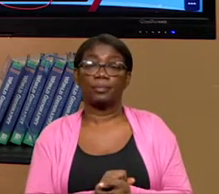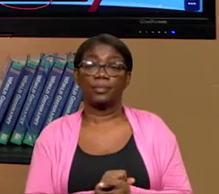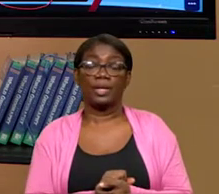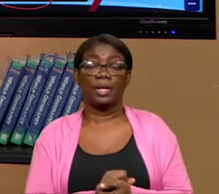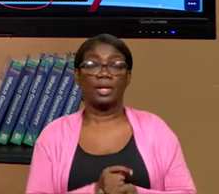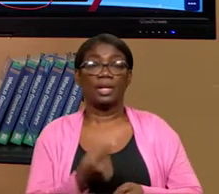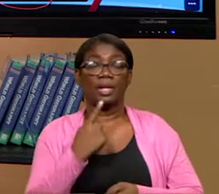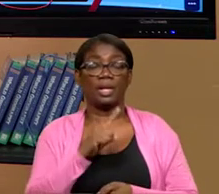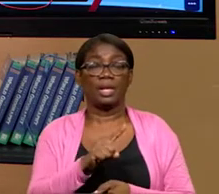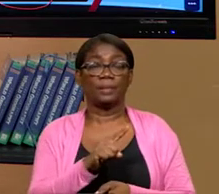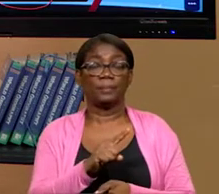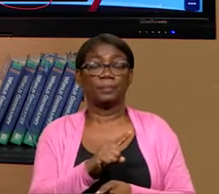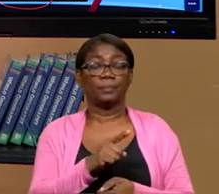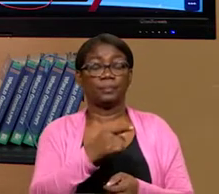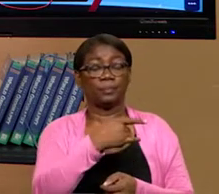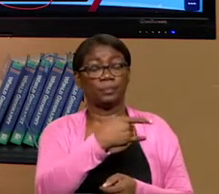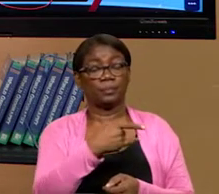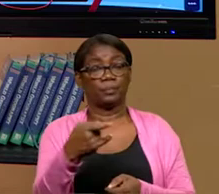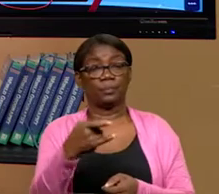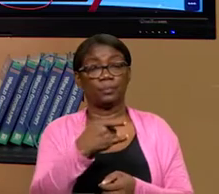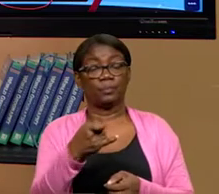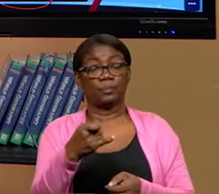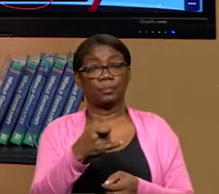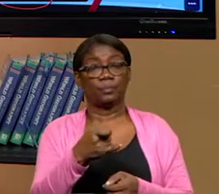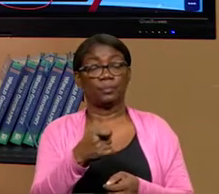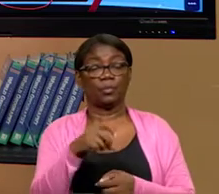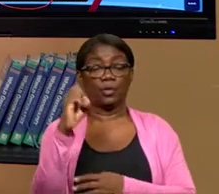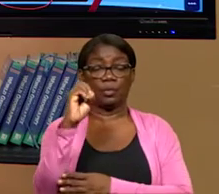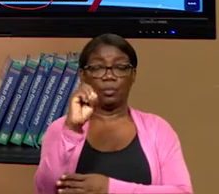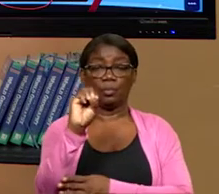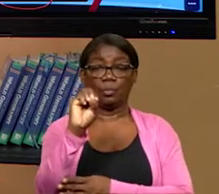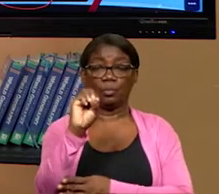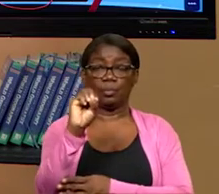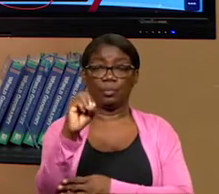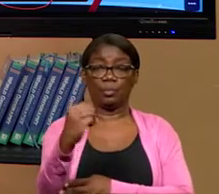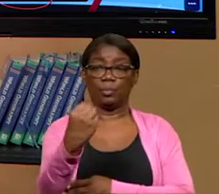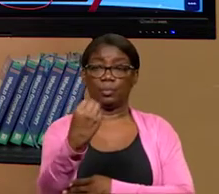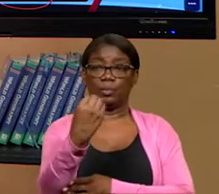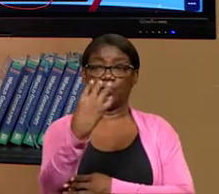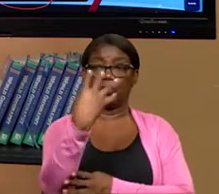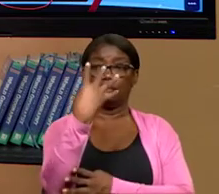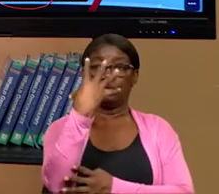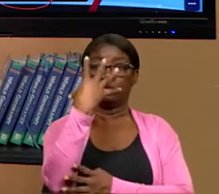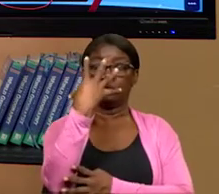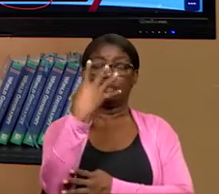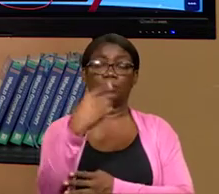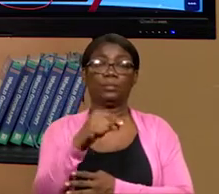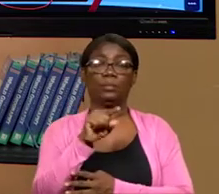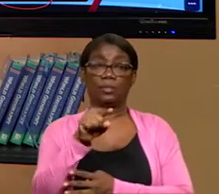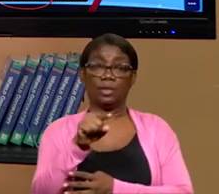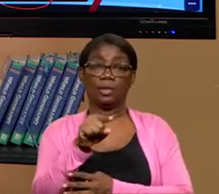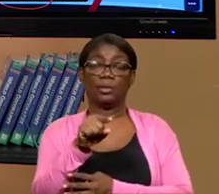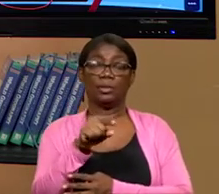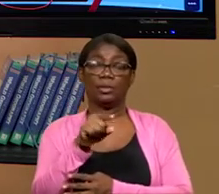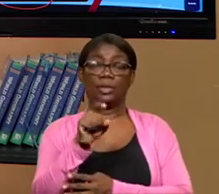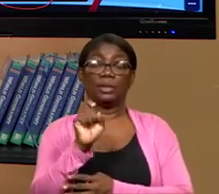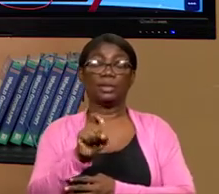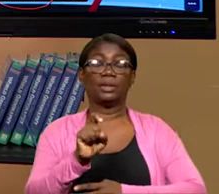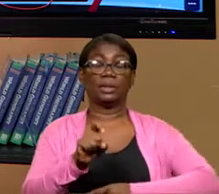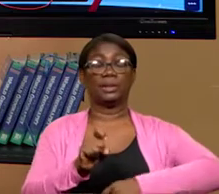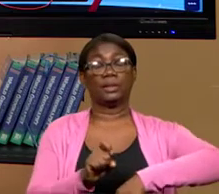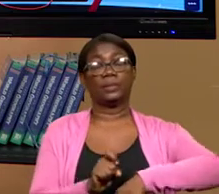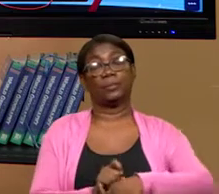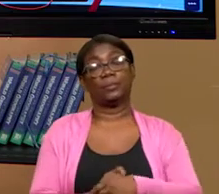tensión para la sección de retroiluminación y satisfacer su demanda en